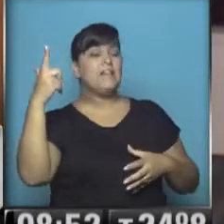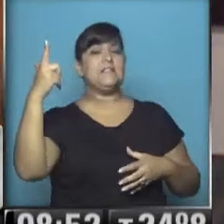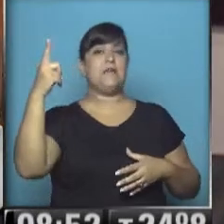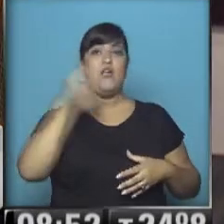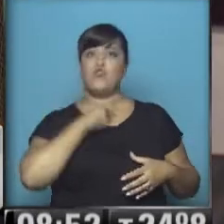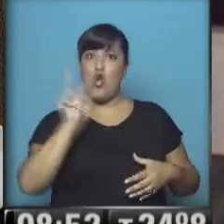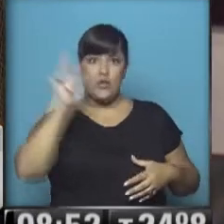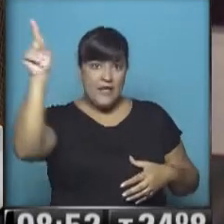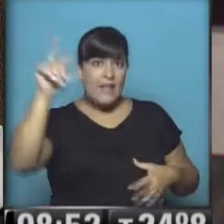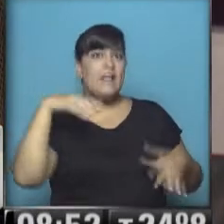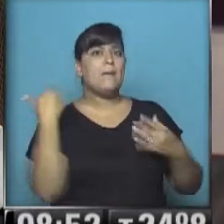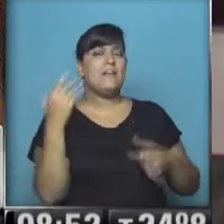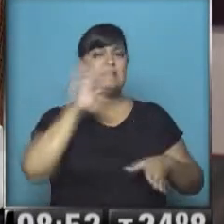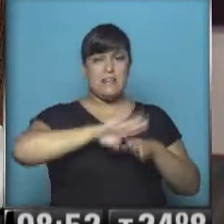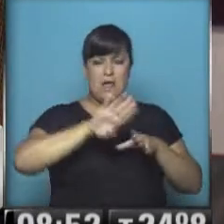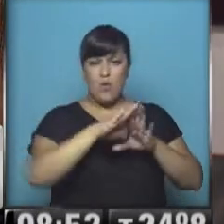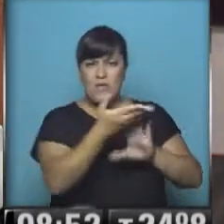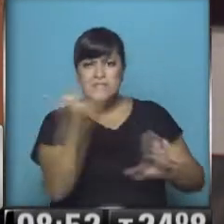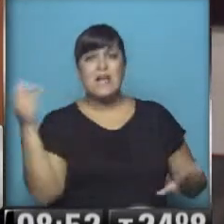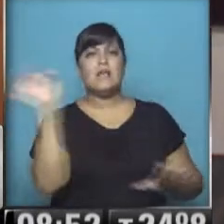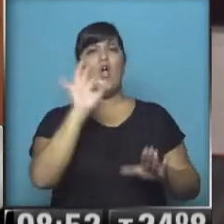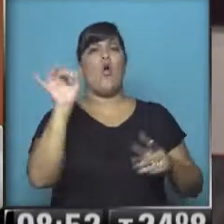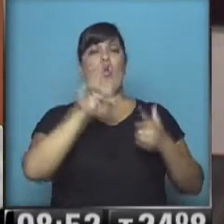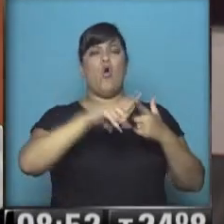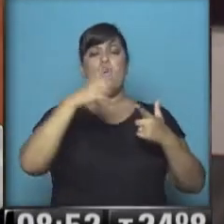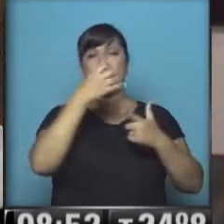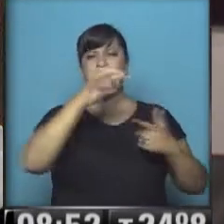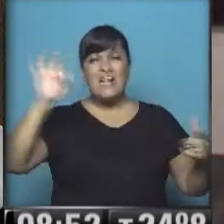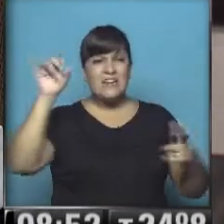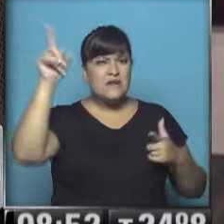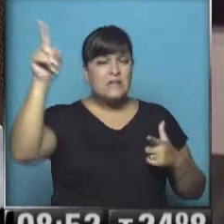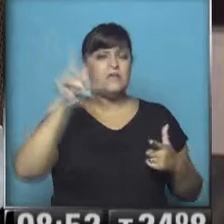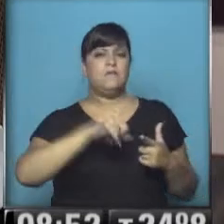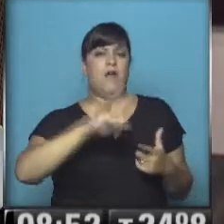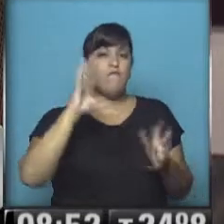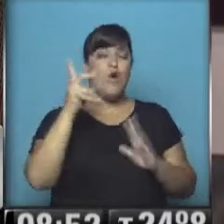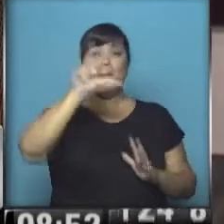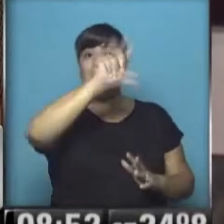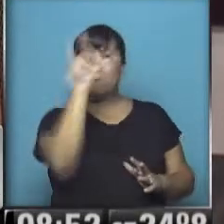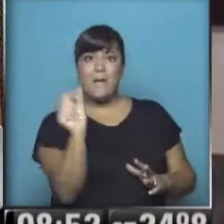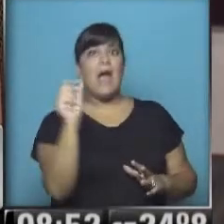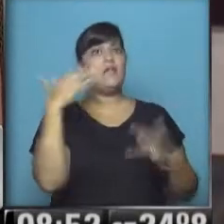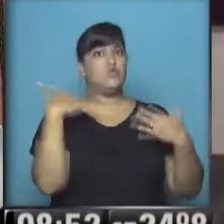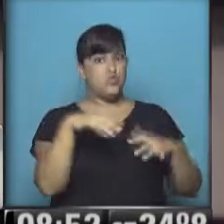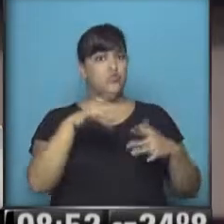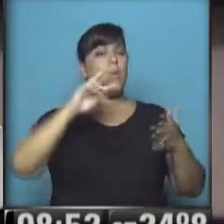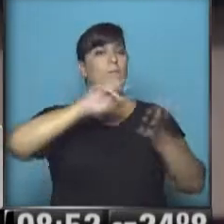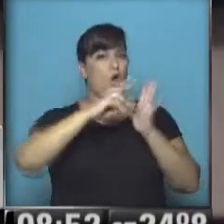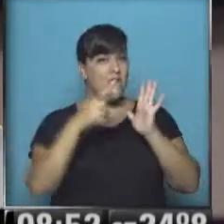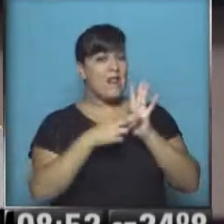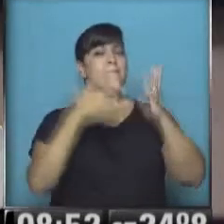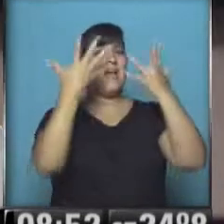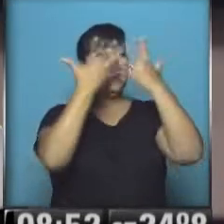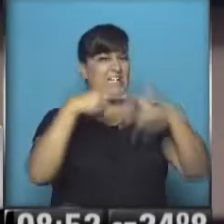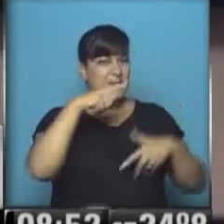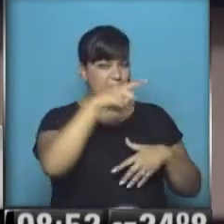pasa con una quita de deuda con el salvataje es uno de los países sumergidos en una crisis estructural y una crisis